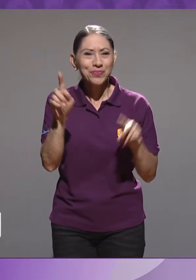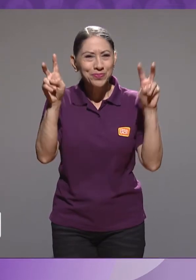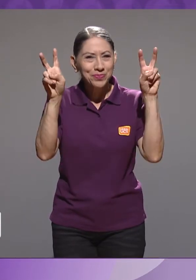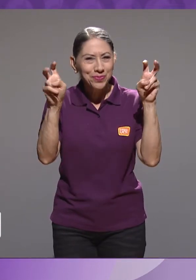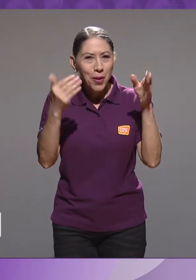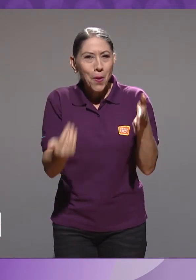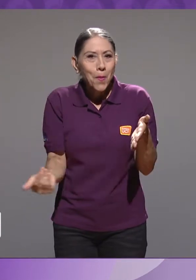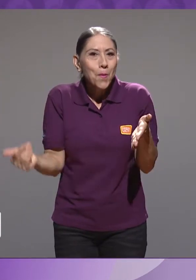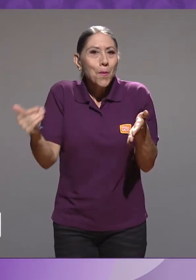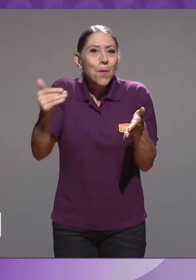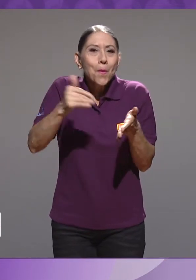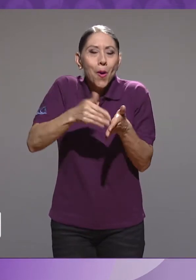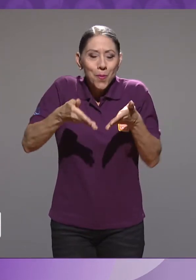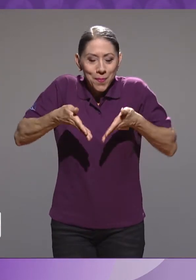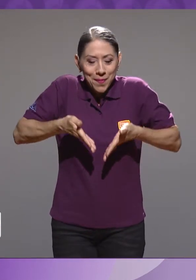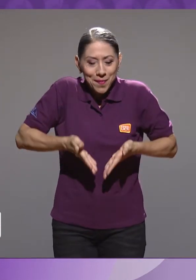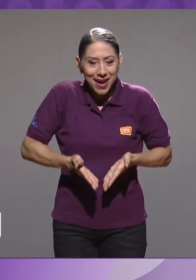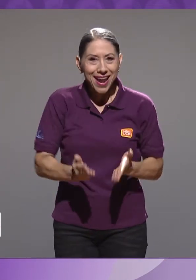nacer.